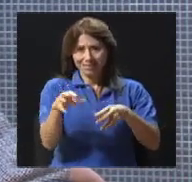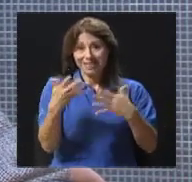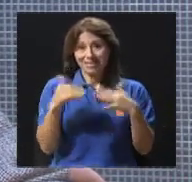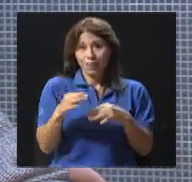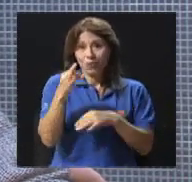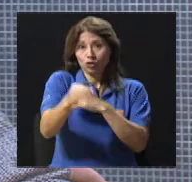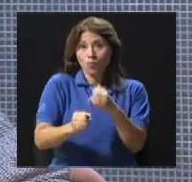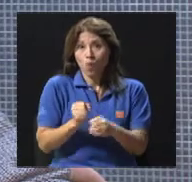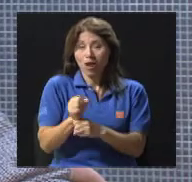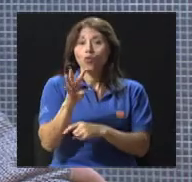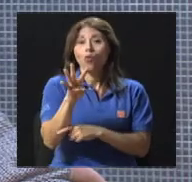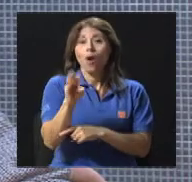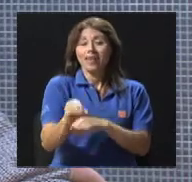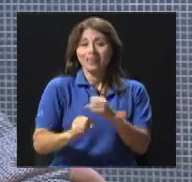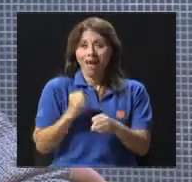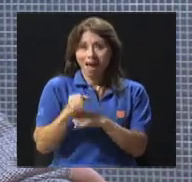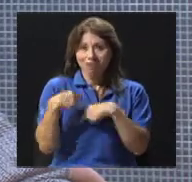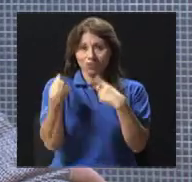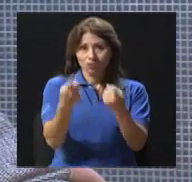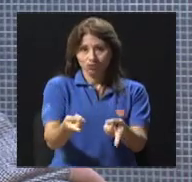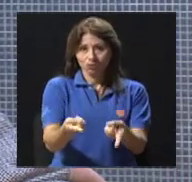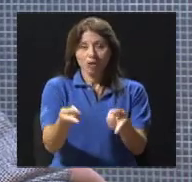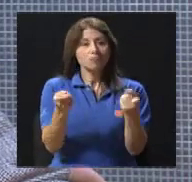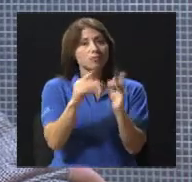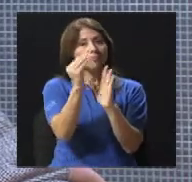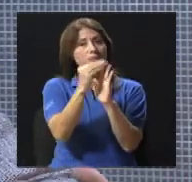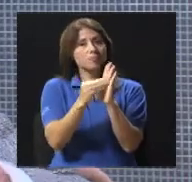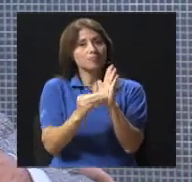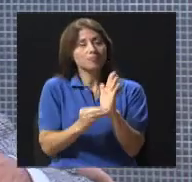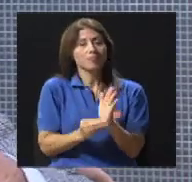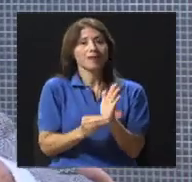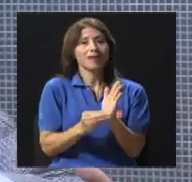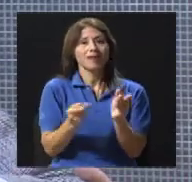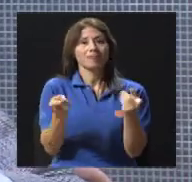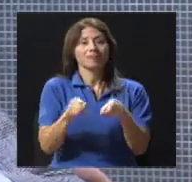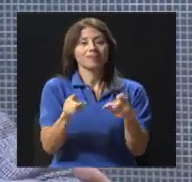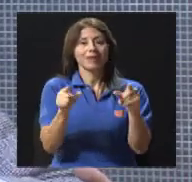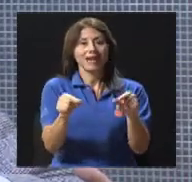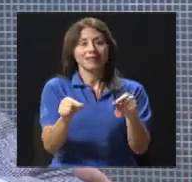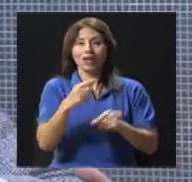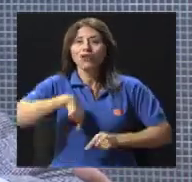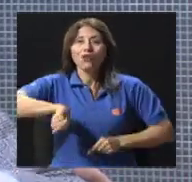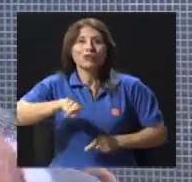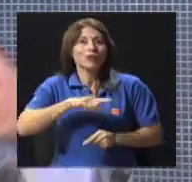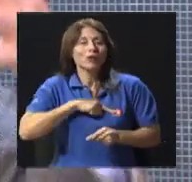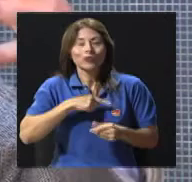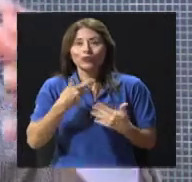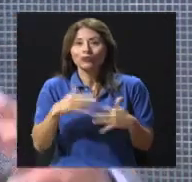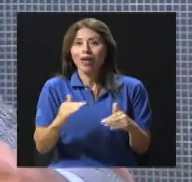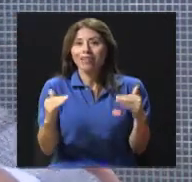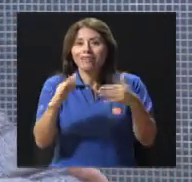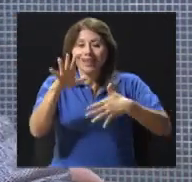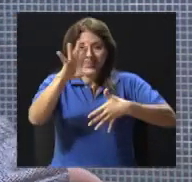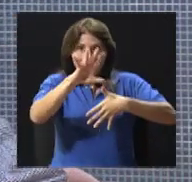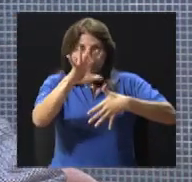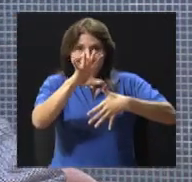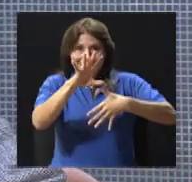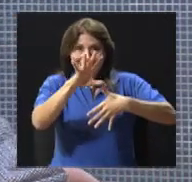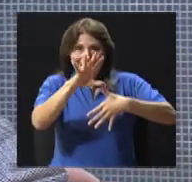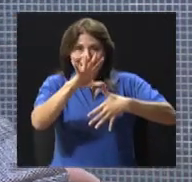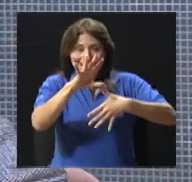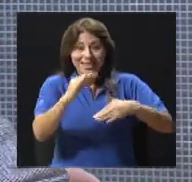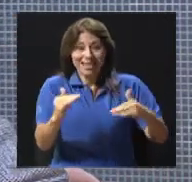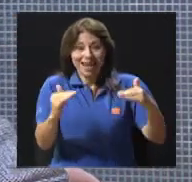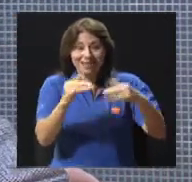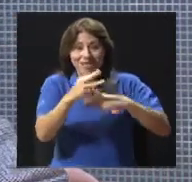fundación. Es un registro de cáncer poblacional y les dije, nosotros somos el único país en prácticamente en todo el continente americano